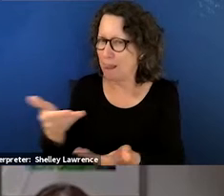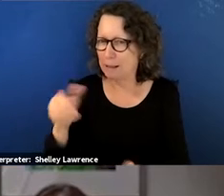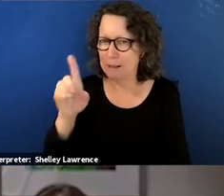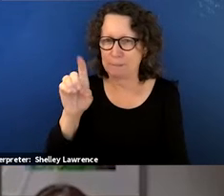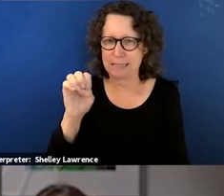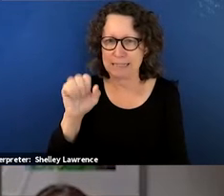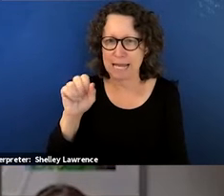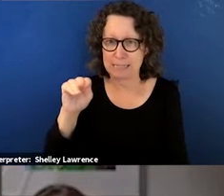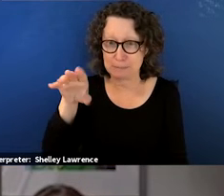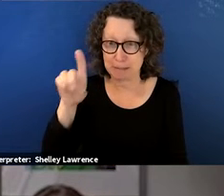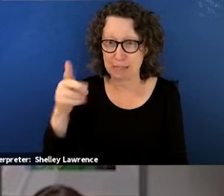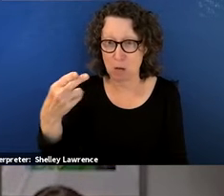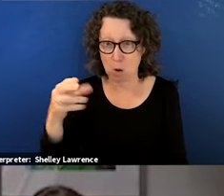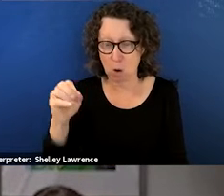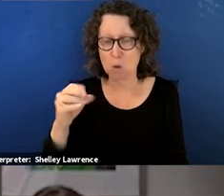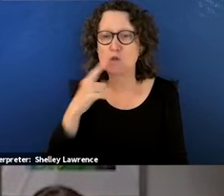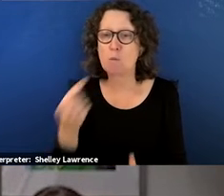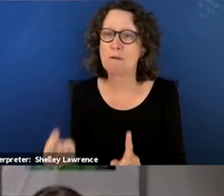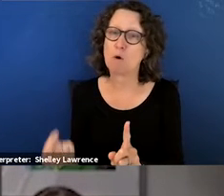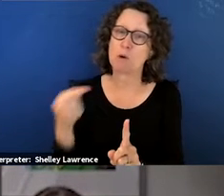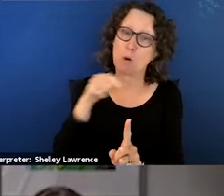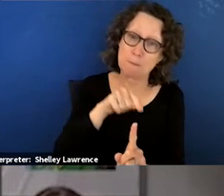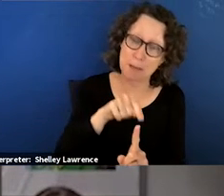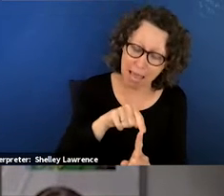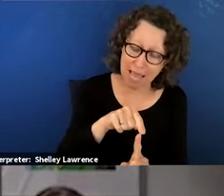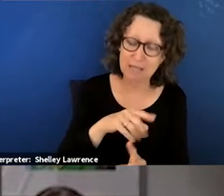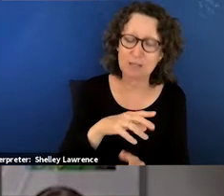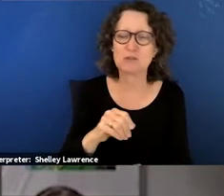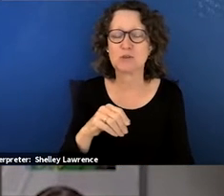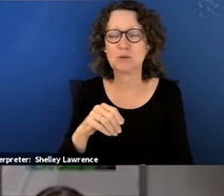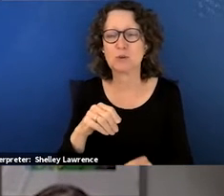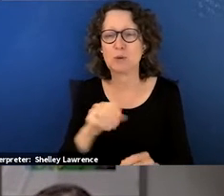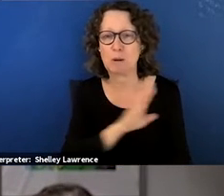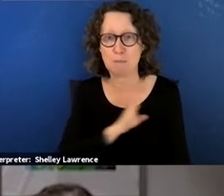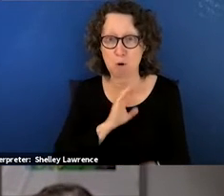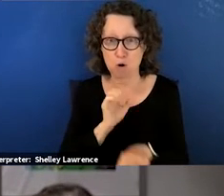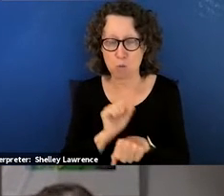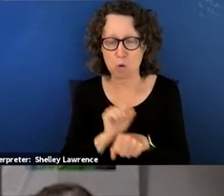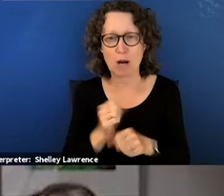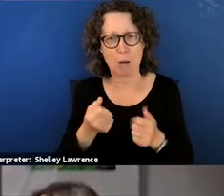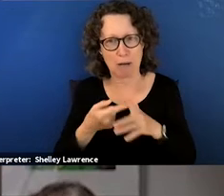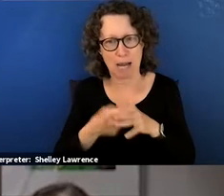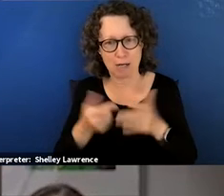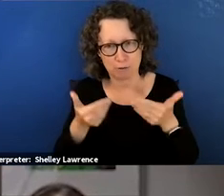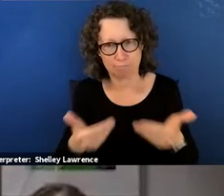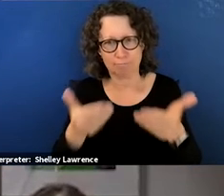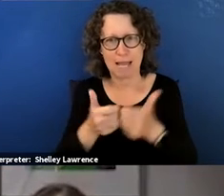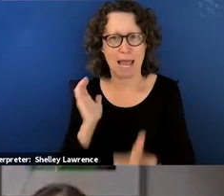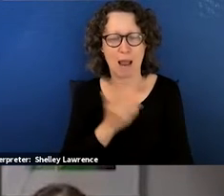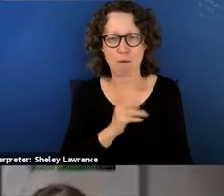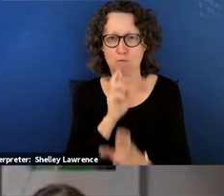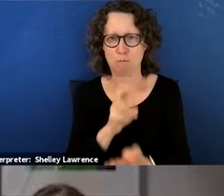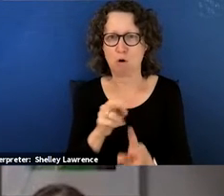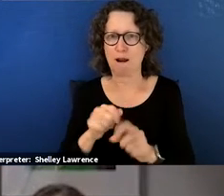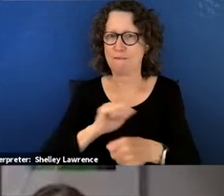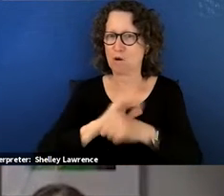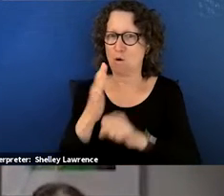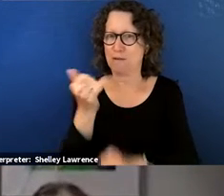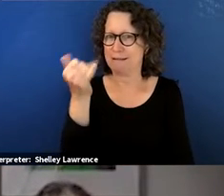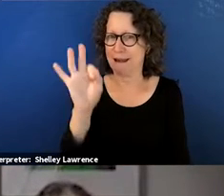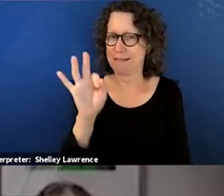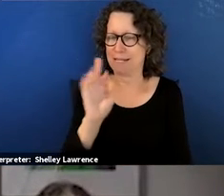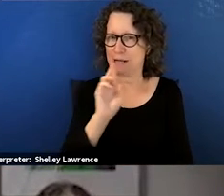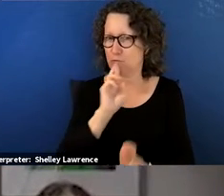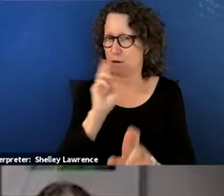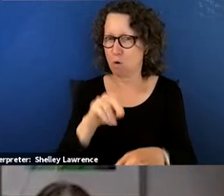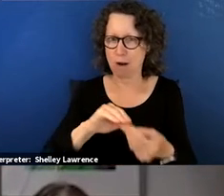Ho. Antes de pasar a los comentarios del consejo, me gustaría pasar a el informe sobre